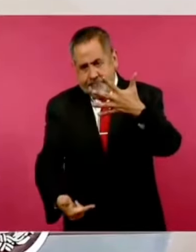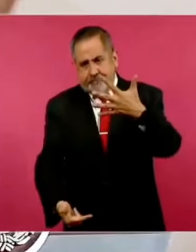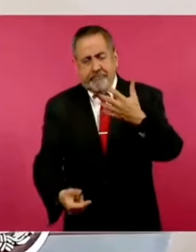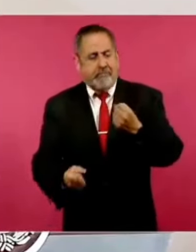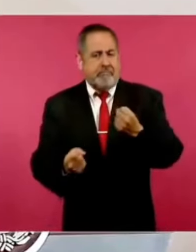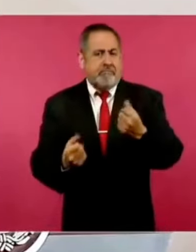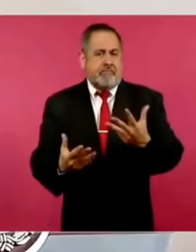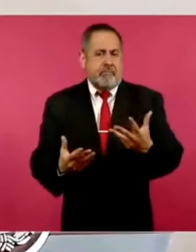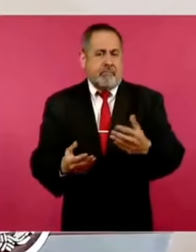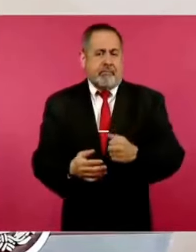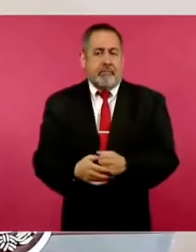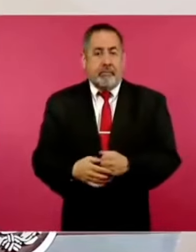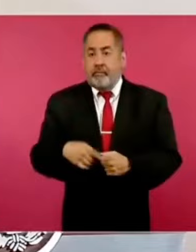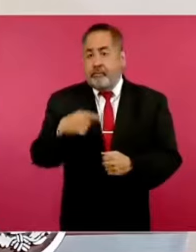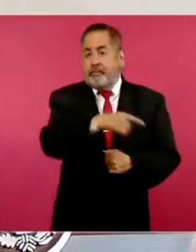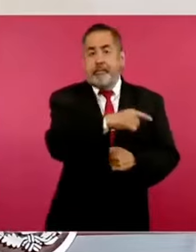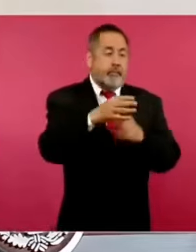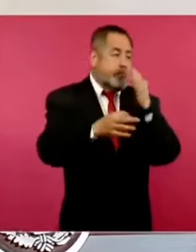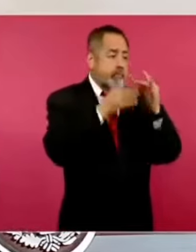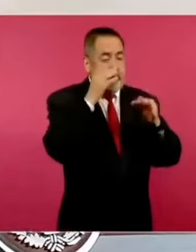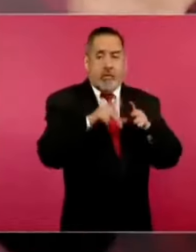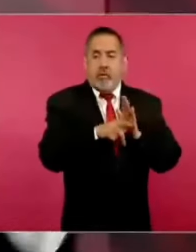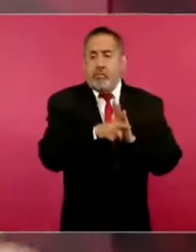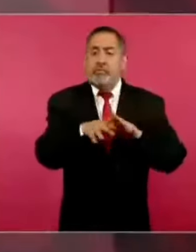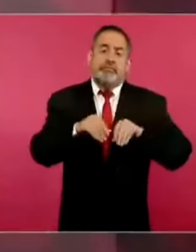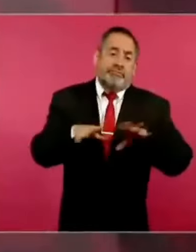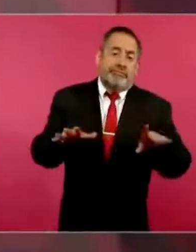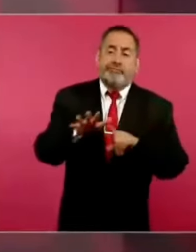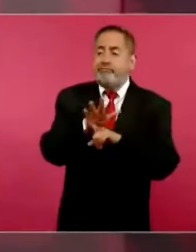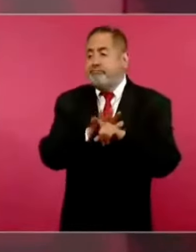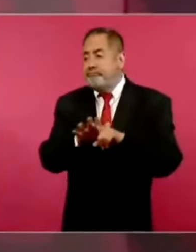Y los medios de manipulación.